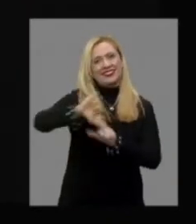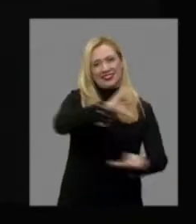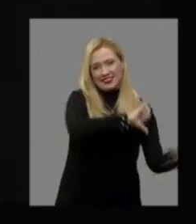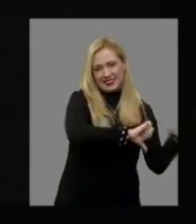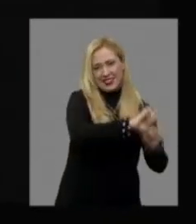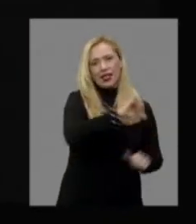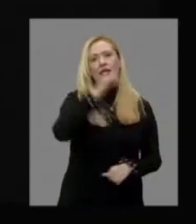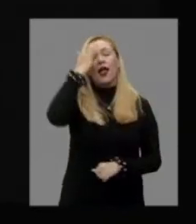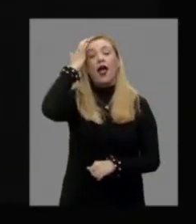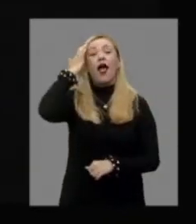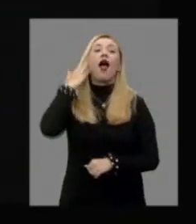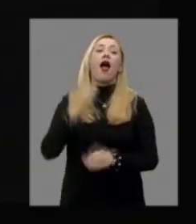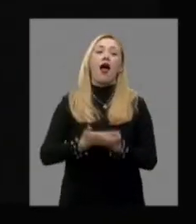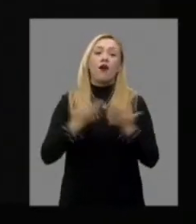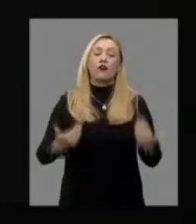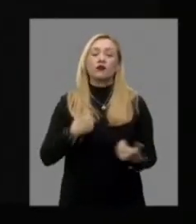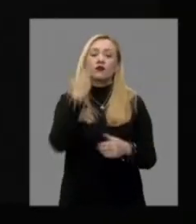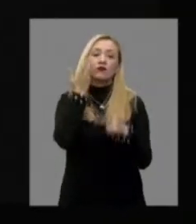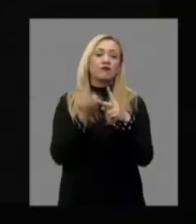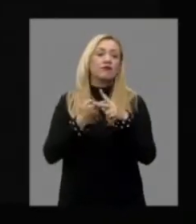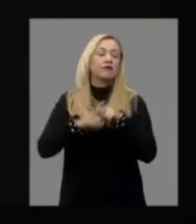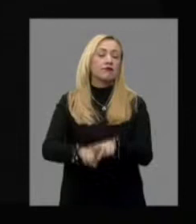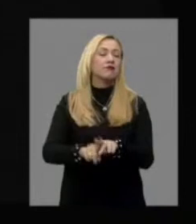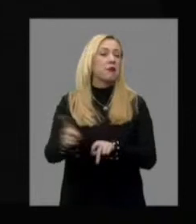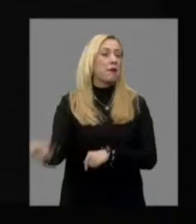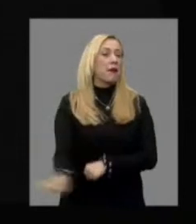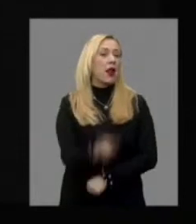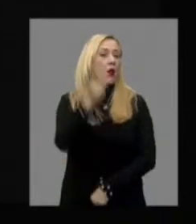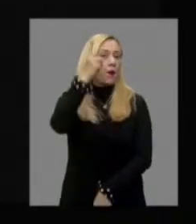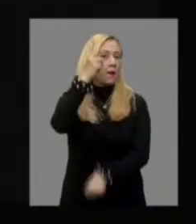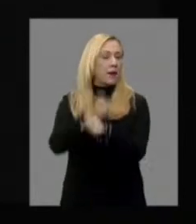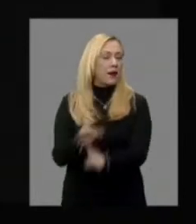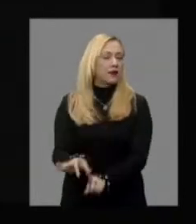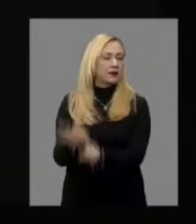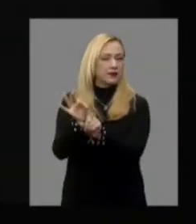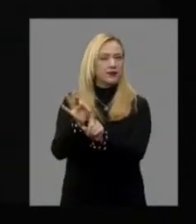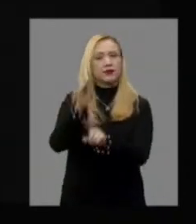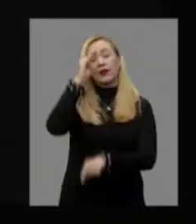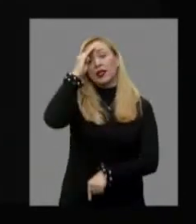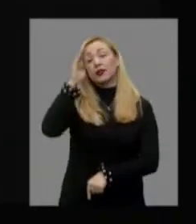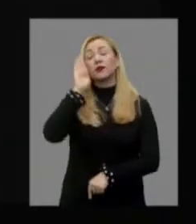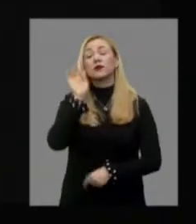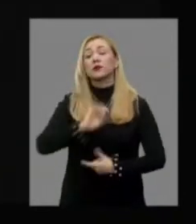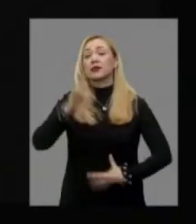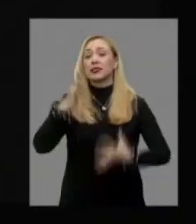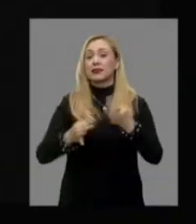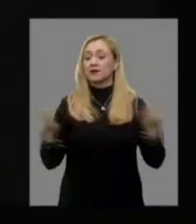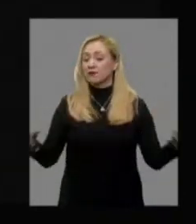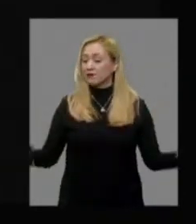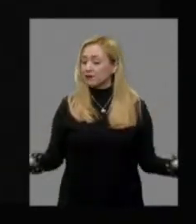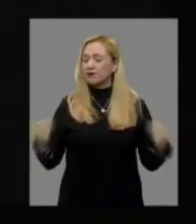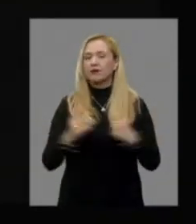empezar con la primera de estas preguntas. Señores ministros,